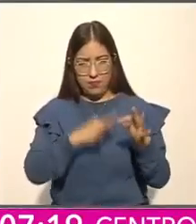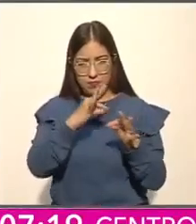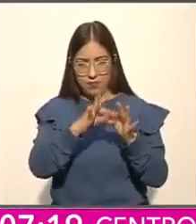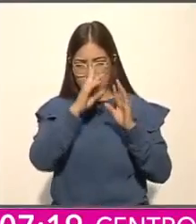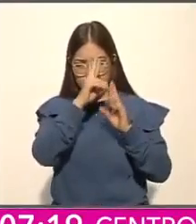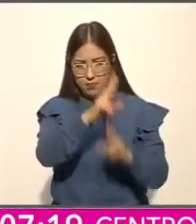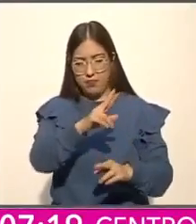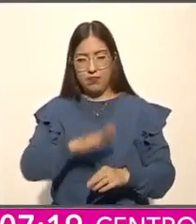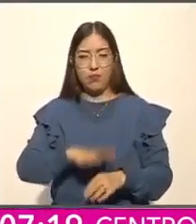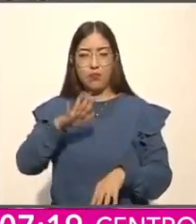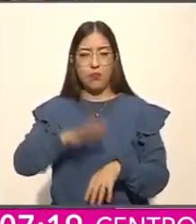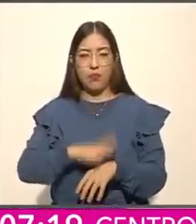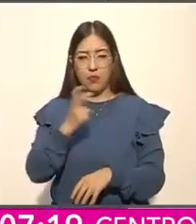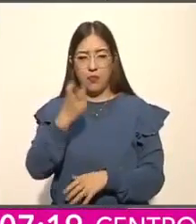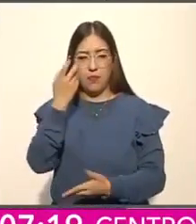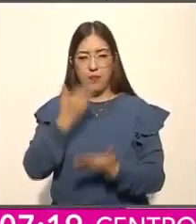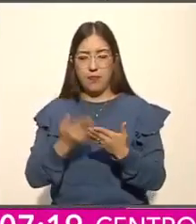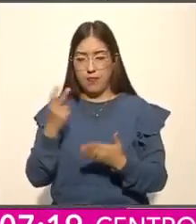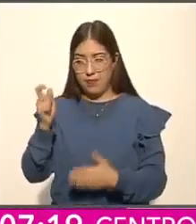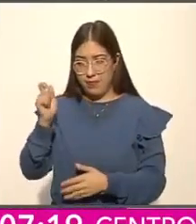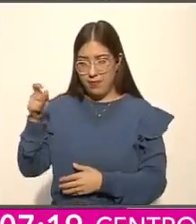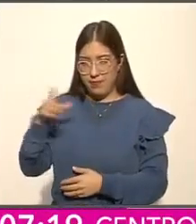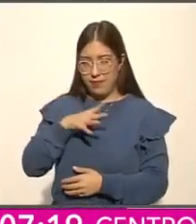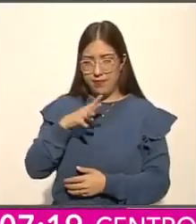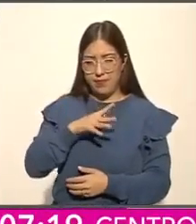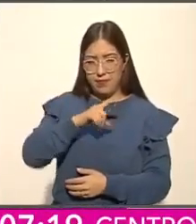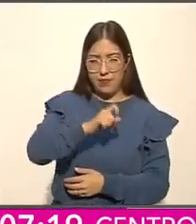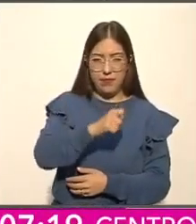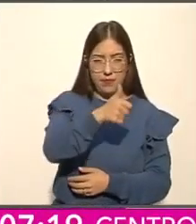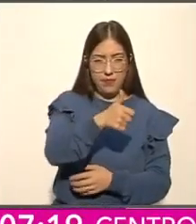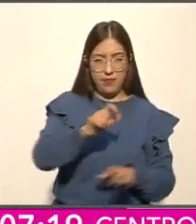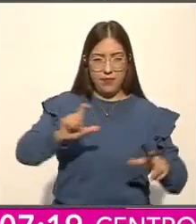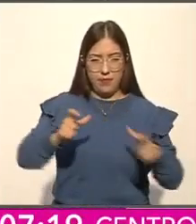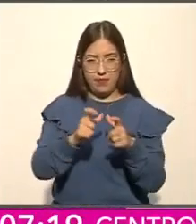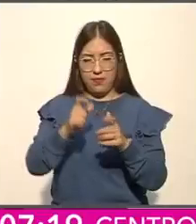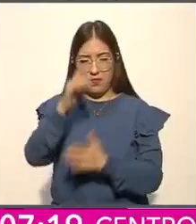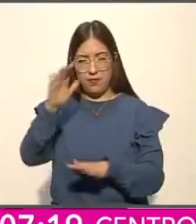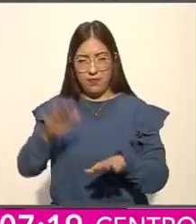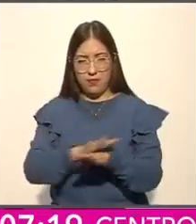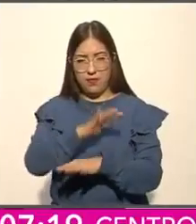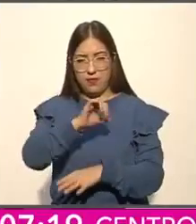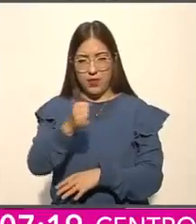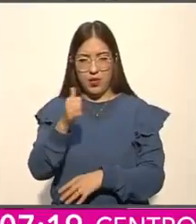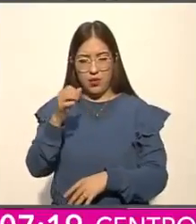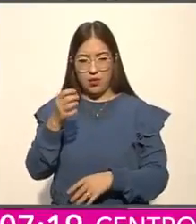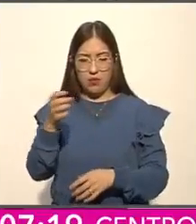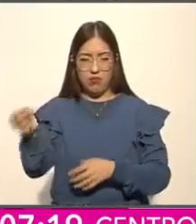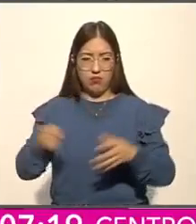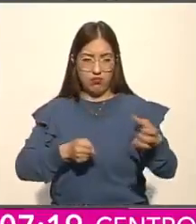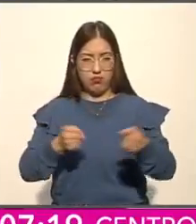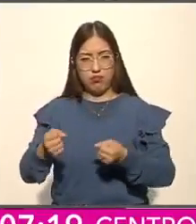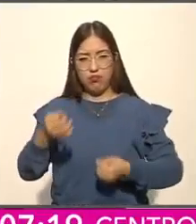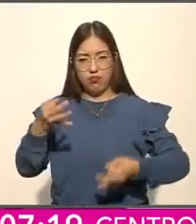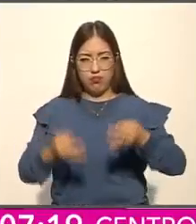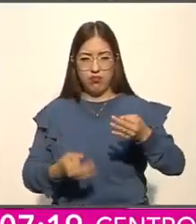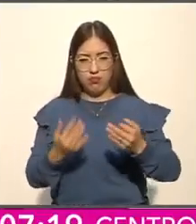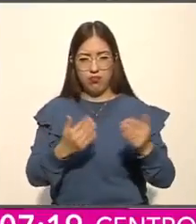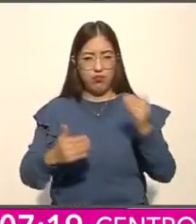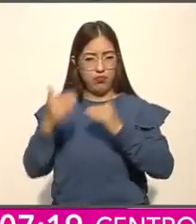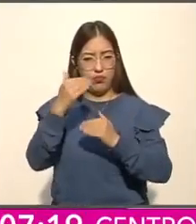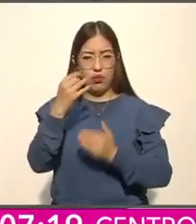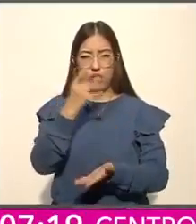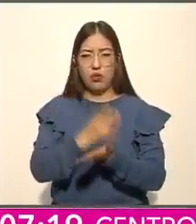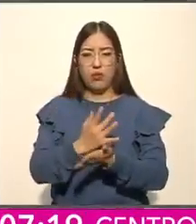mexicanos. Con la iniciativa se estableció reducir de 26 a 11 ministros y que su permanencia en el cargo fuera solo de 15